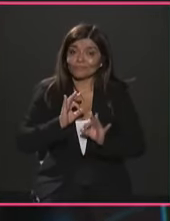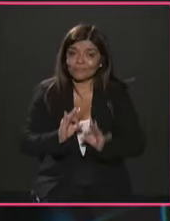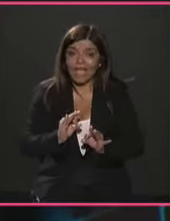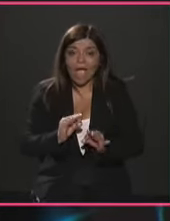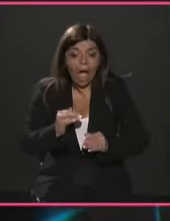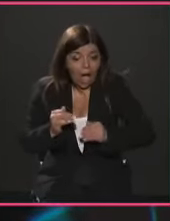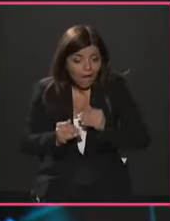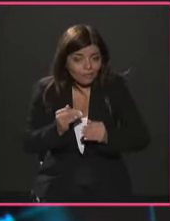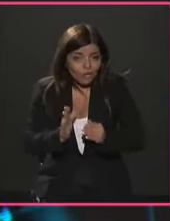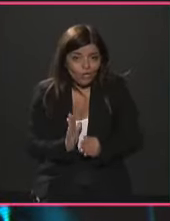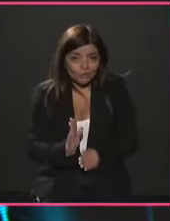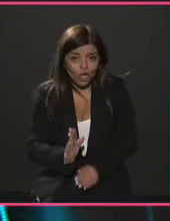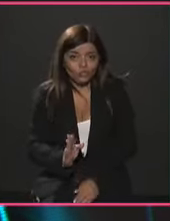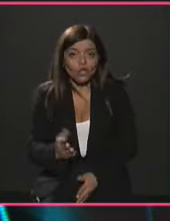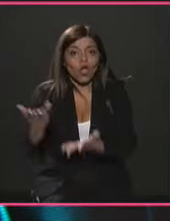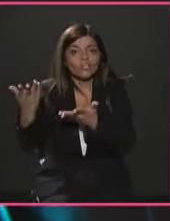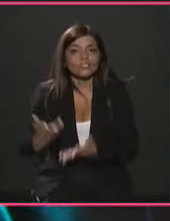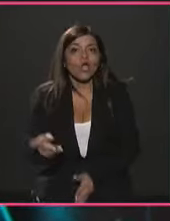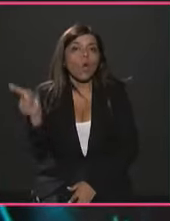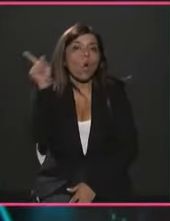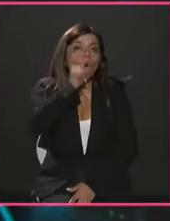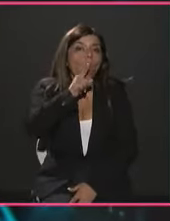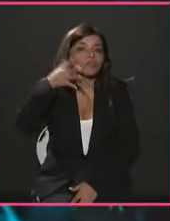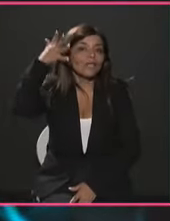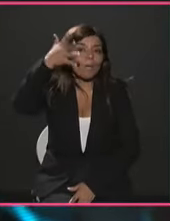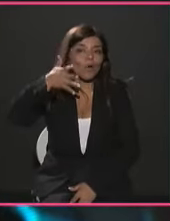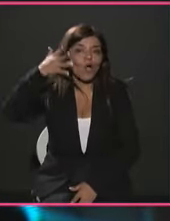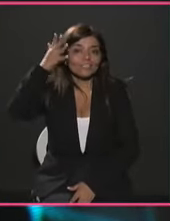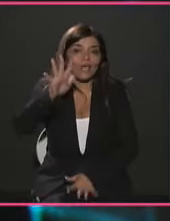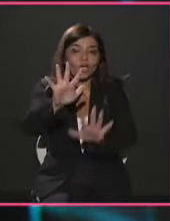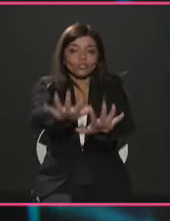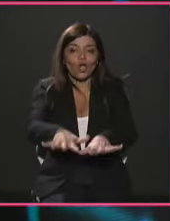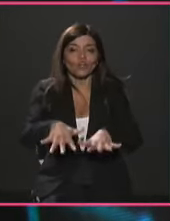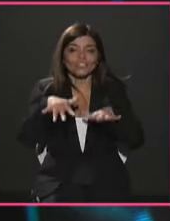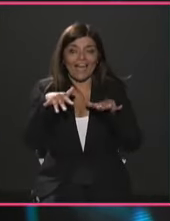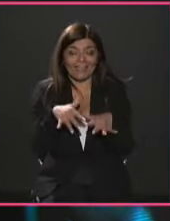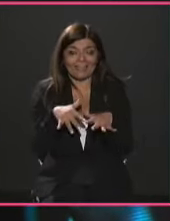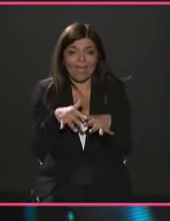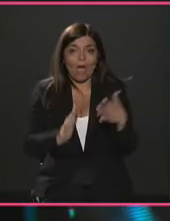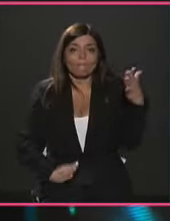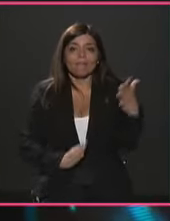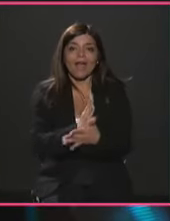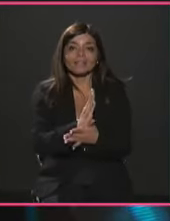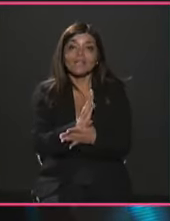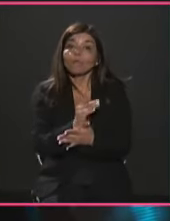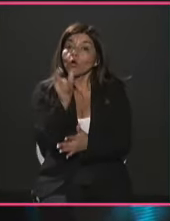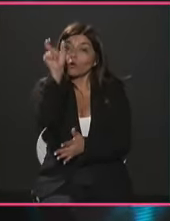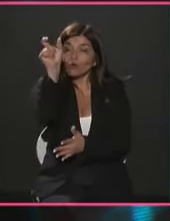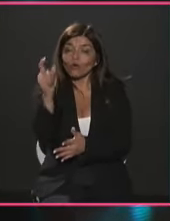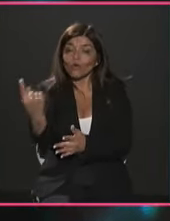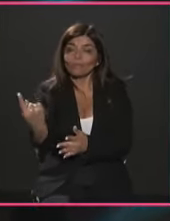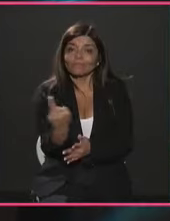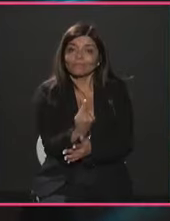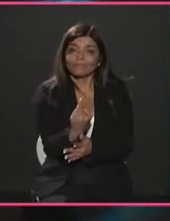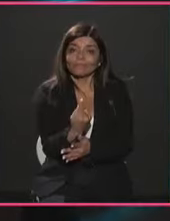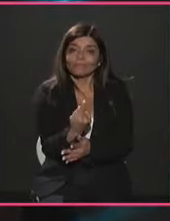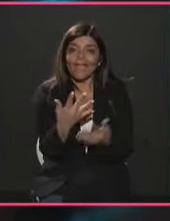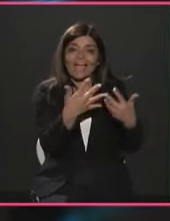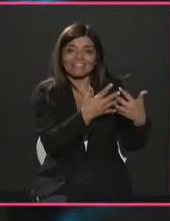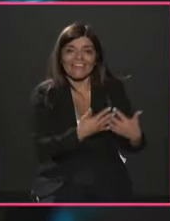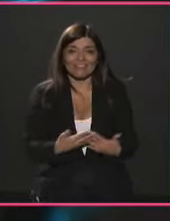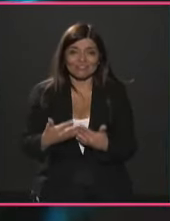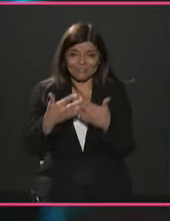seguir en esta Senda recibimos a los últimos expositores de esta jornada vamos a partir con alguien que nos visita desde Estados